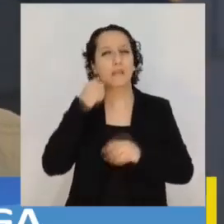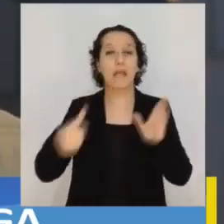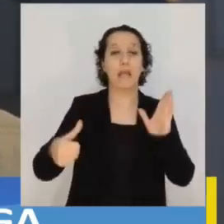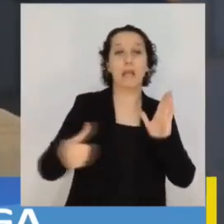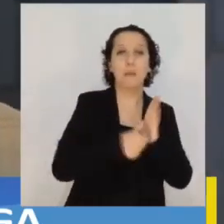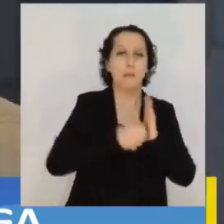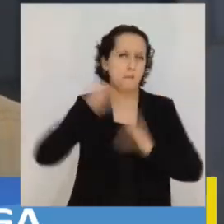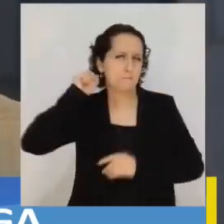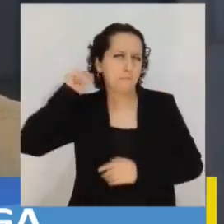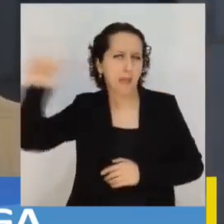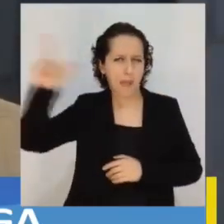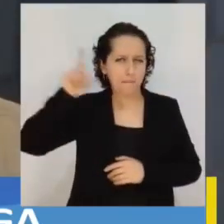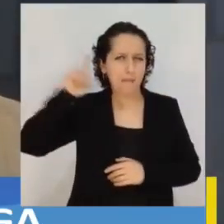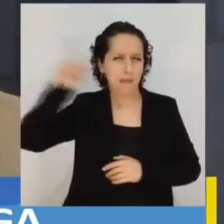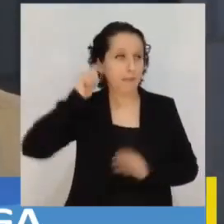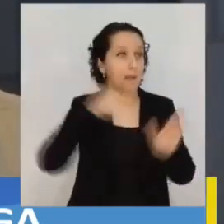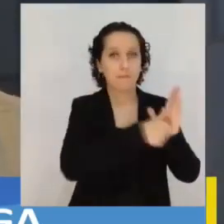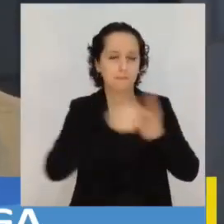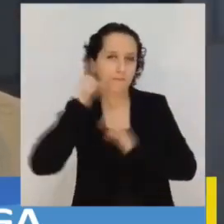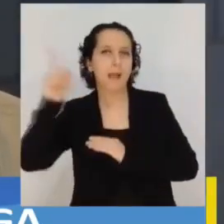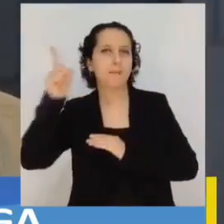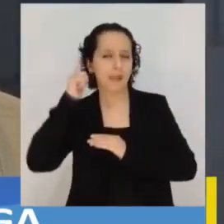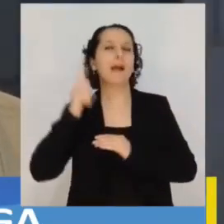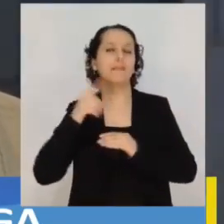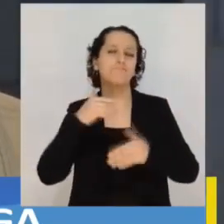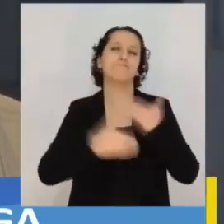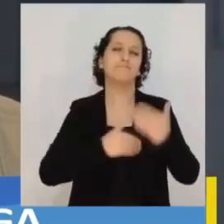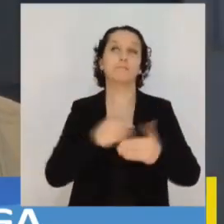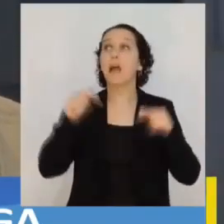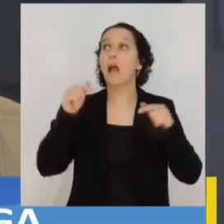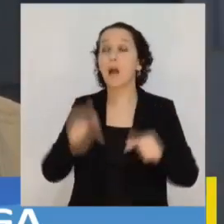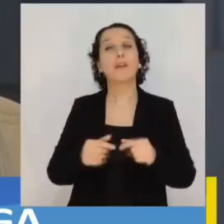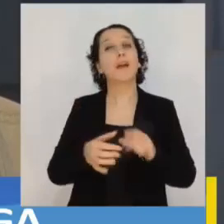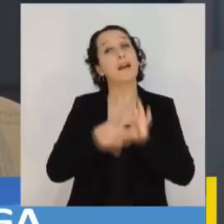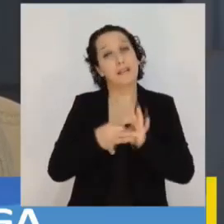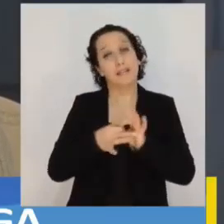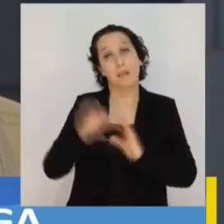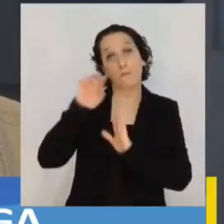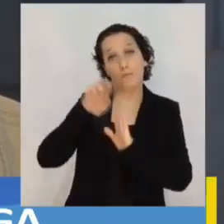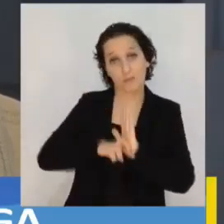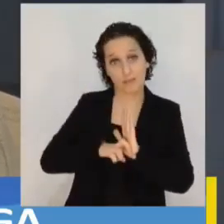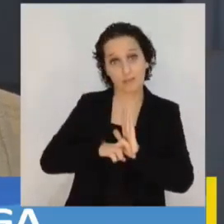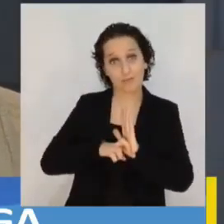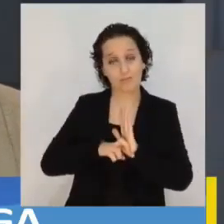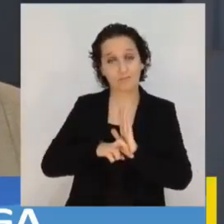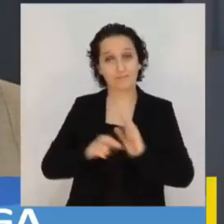de pánico, botones de pánico. Y finalmente hemos concluido, gracias al proyecto